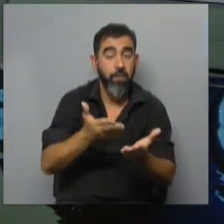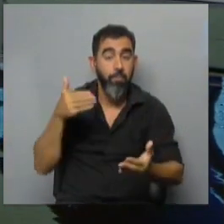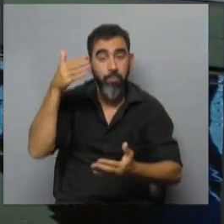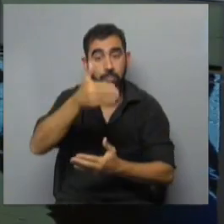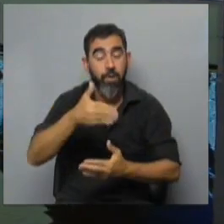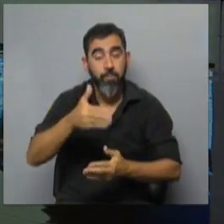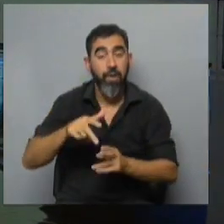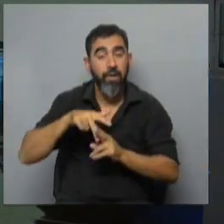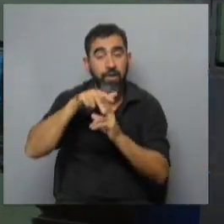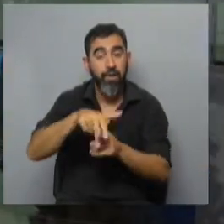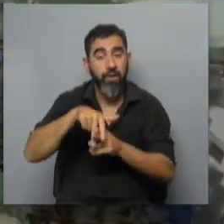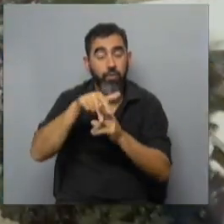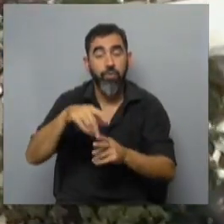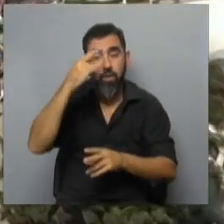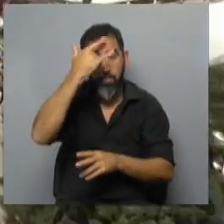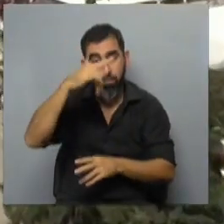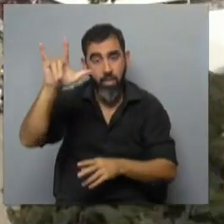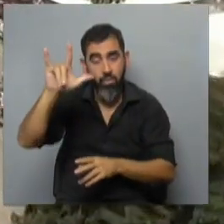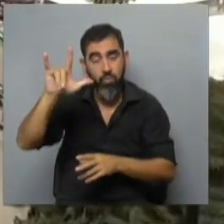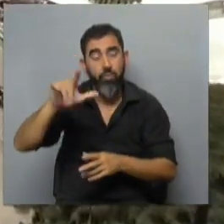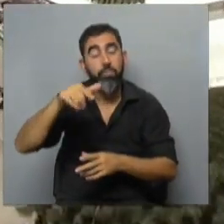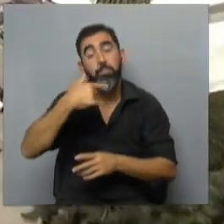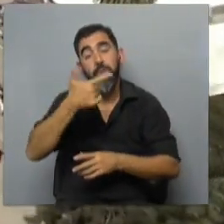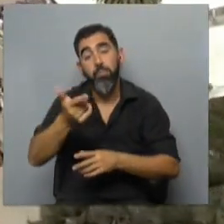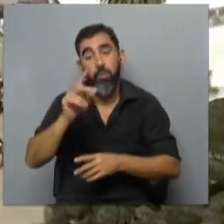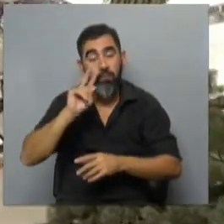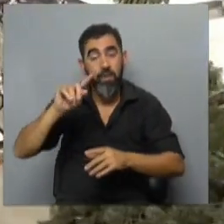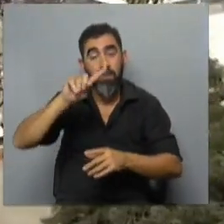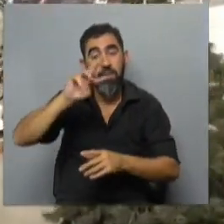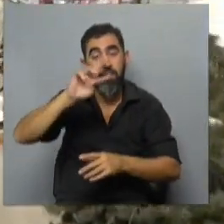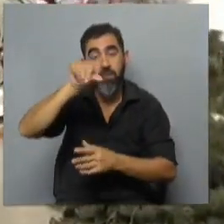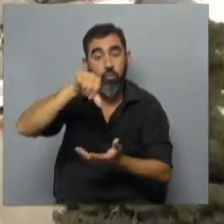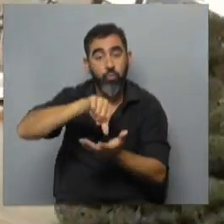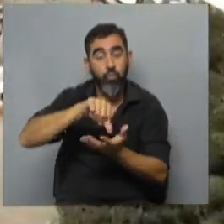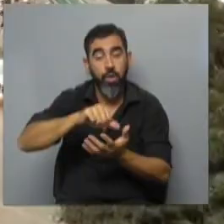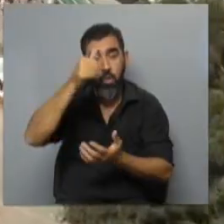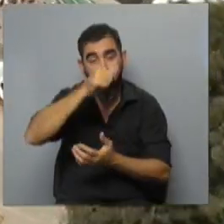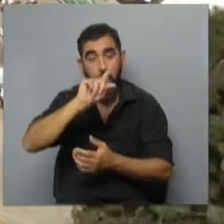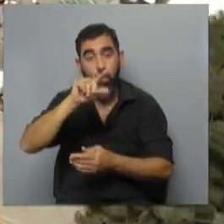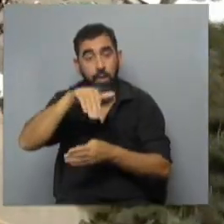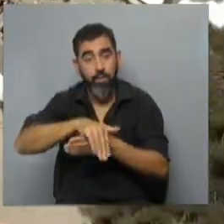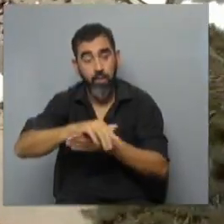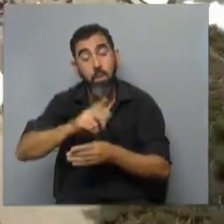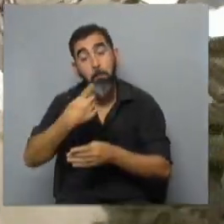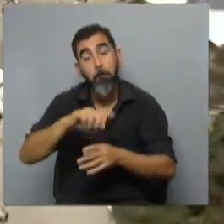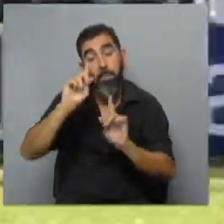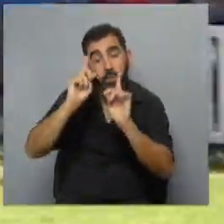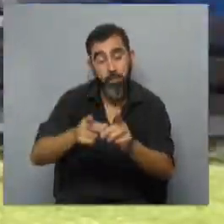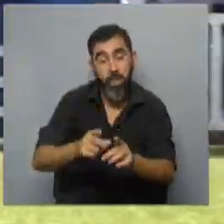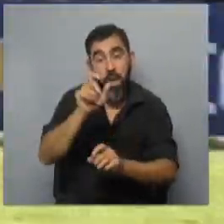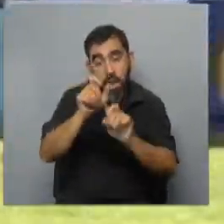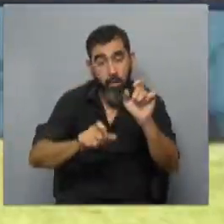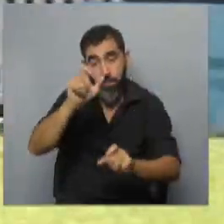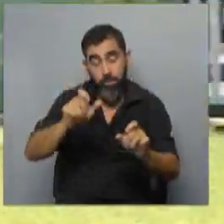de la criolla del prado de varias maneras una viéndolo por tevez ciudad a partir del domingo a las 13 horas pero otro quiero contar que las